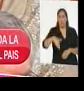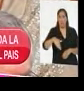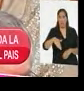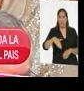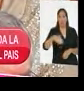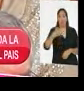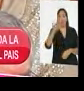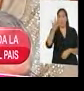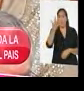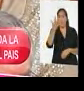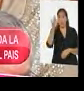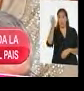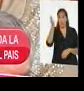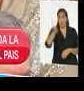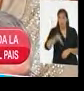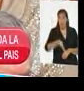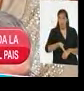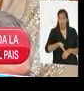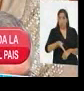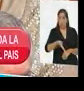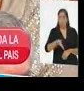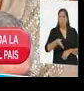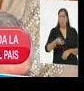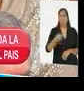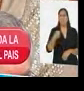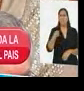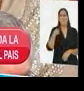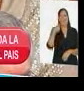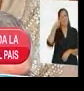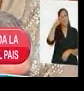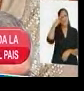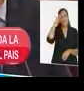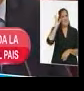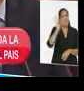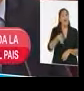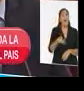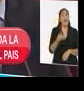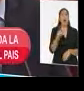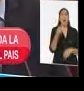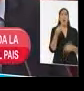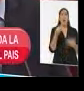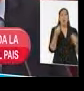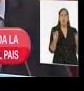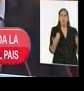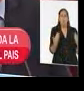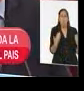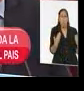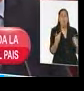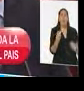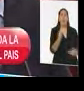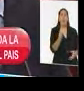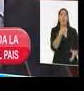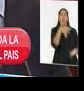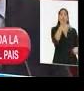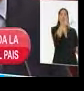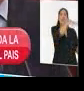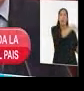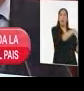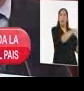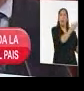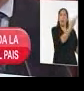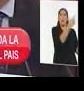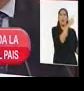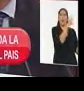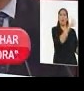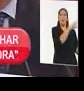reeditar una polarización que los beneficia política o electoralmente, tanto a ellos como a sus contrincantes, porque lo que